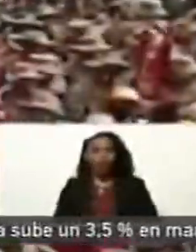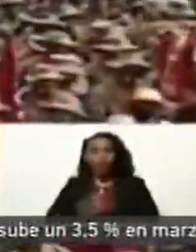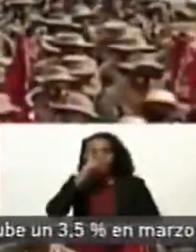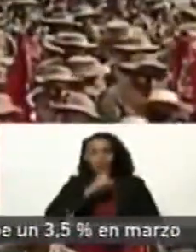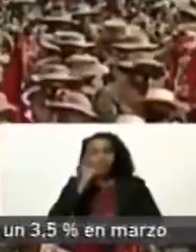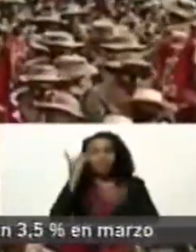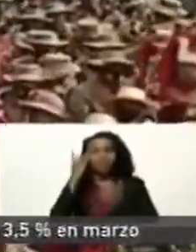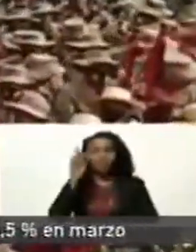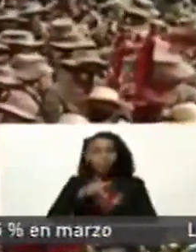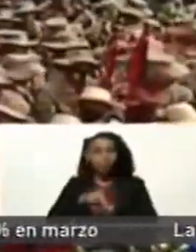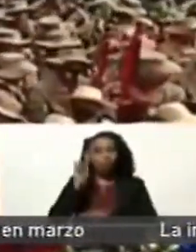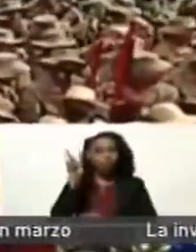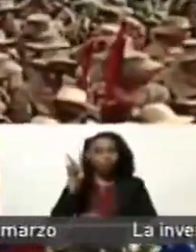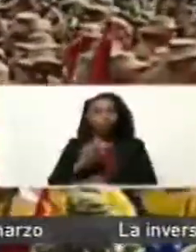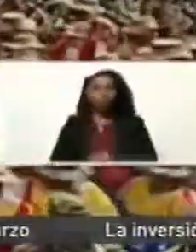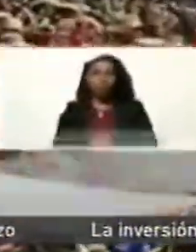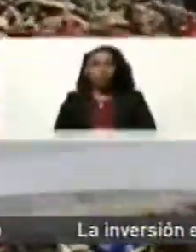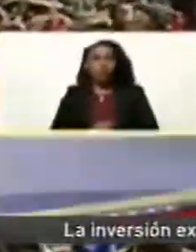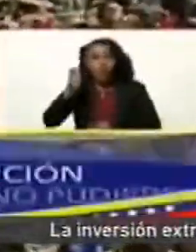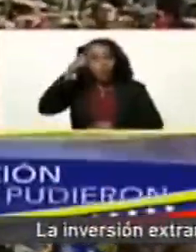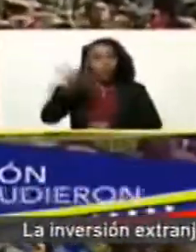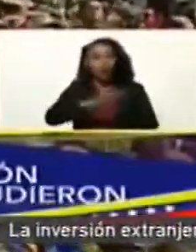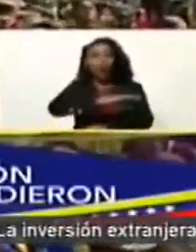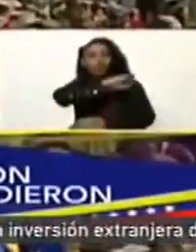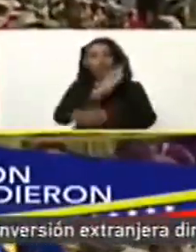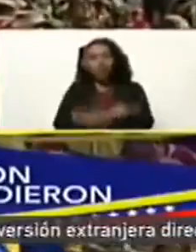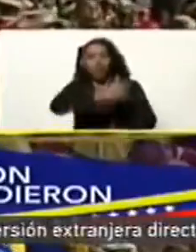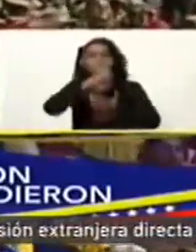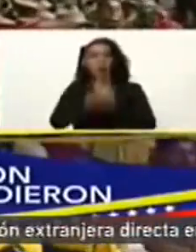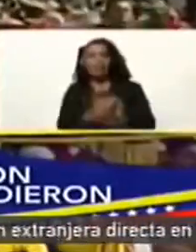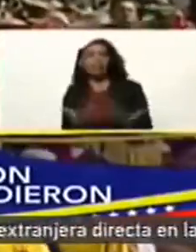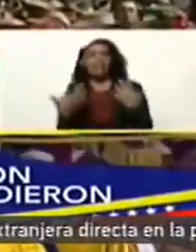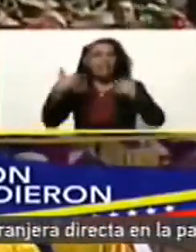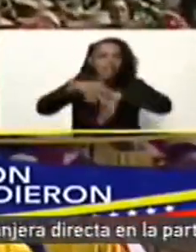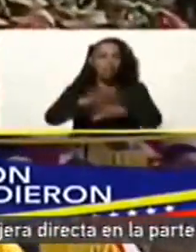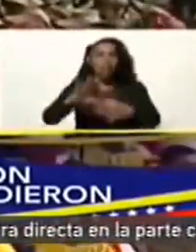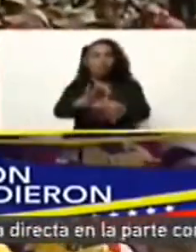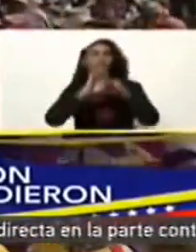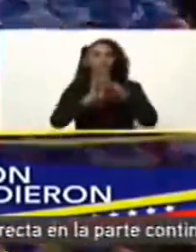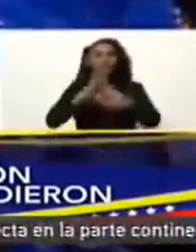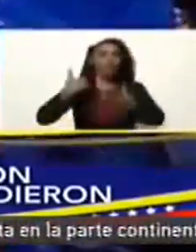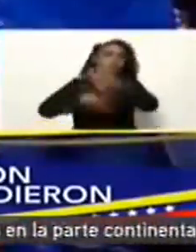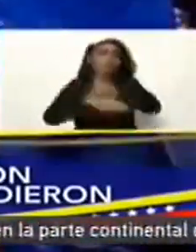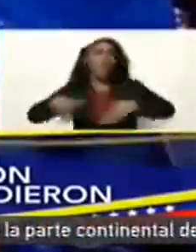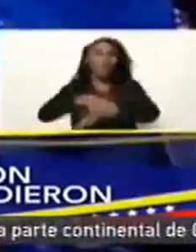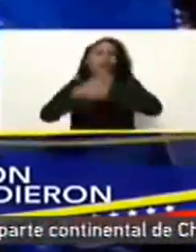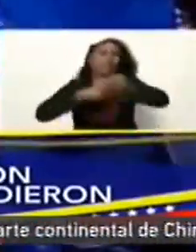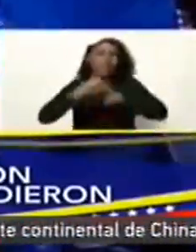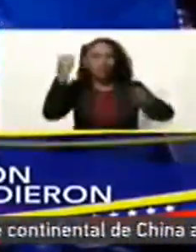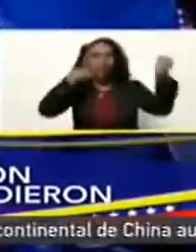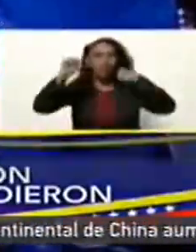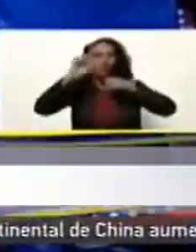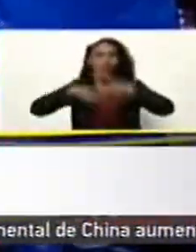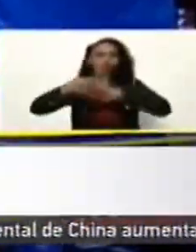año 2002, pueblo y fuerza armada se unieron para salir a las calles a hacer una